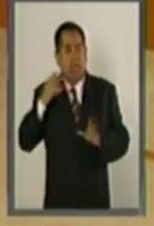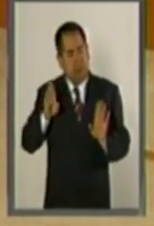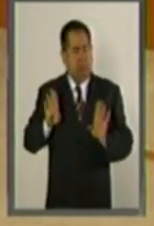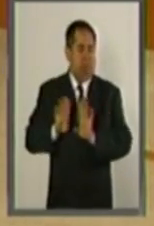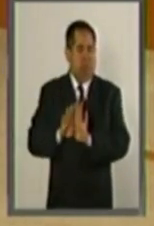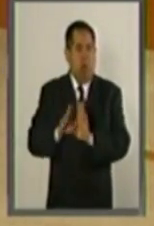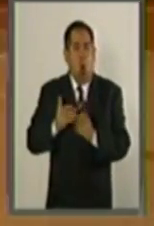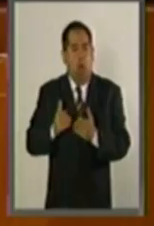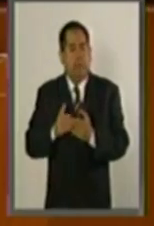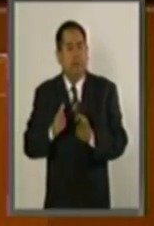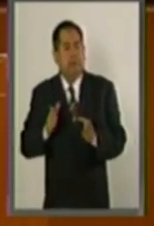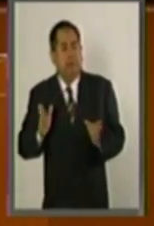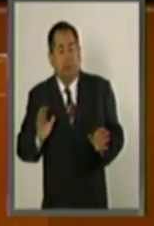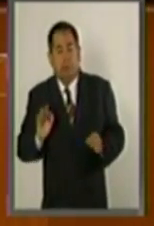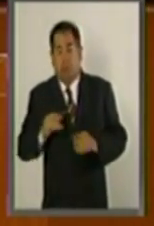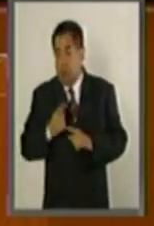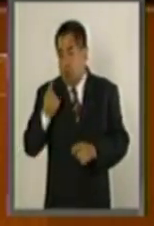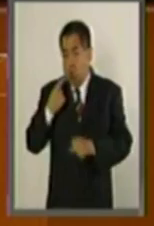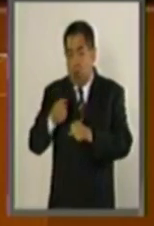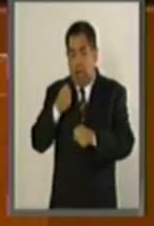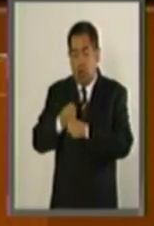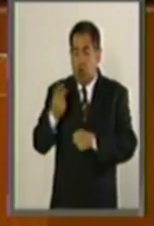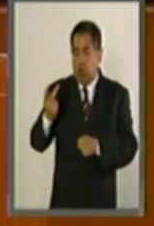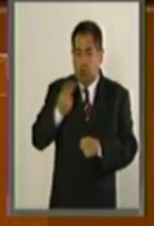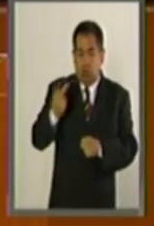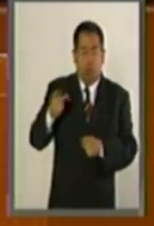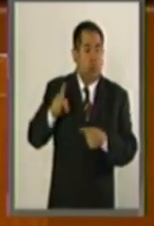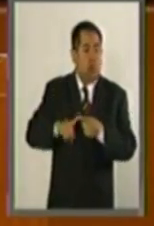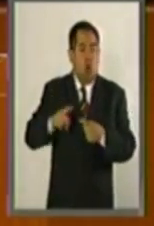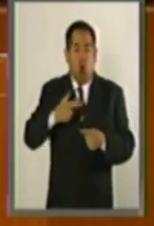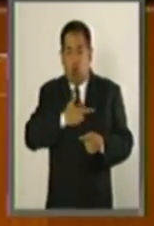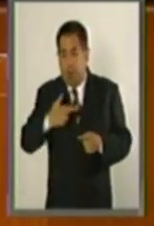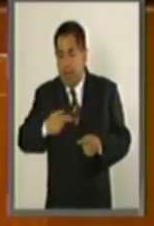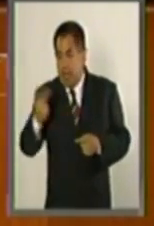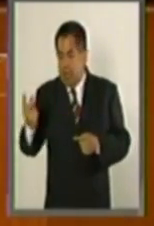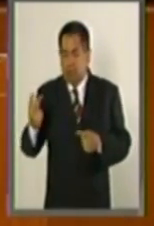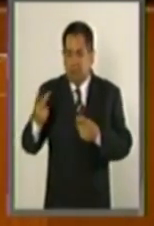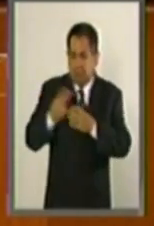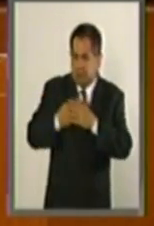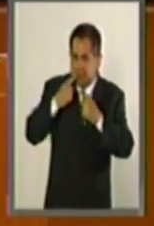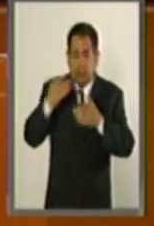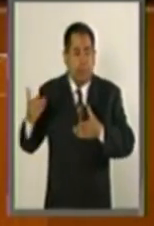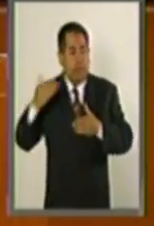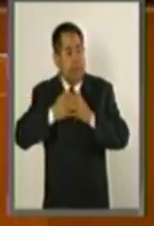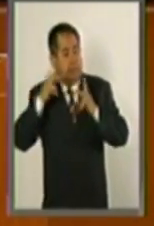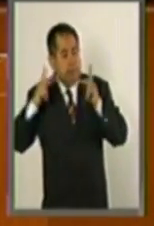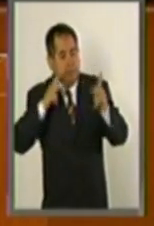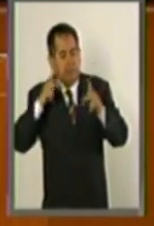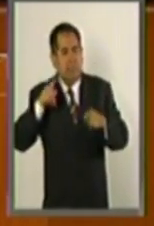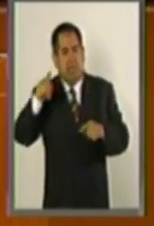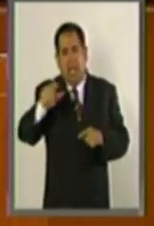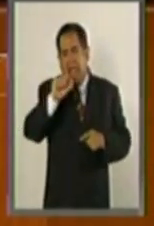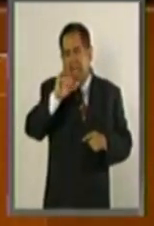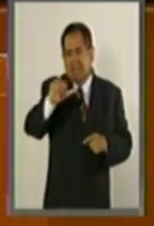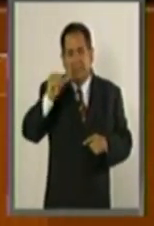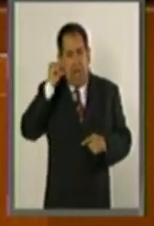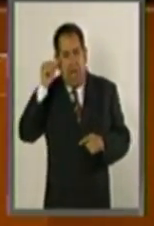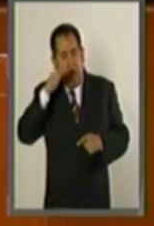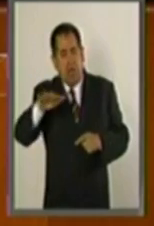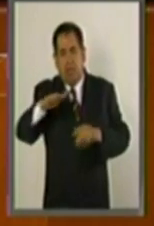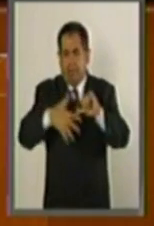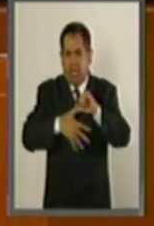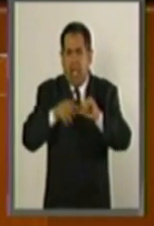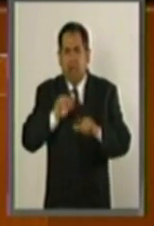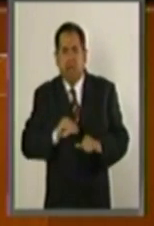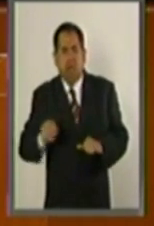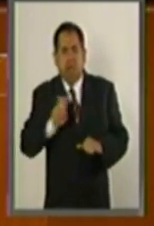país. El año pasado, altos funcionarios del gobierno rumano realizaron visitas a países de Asia y América Latina